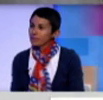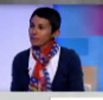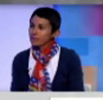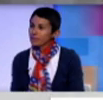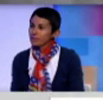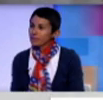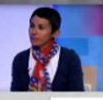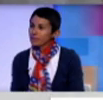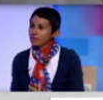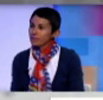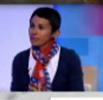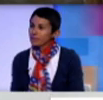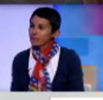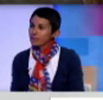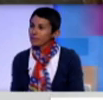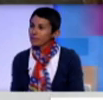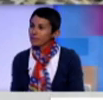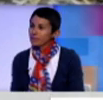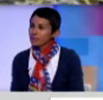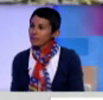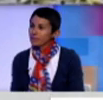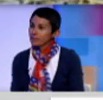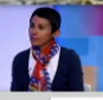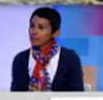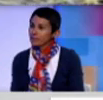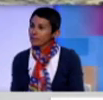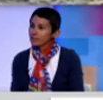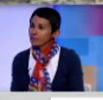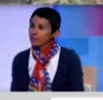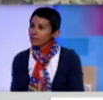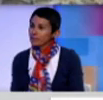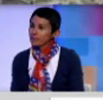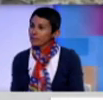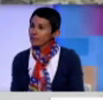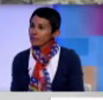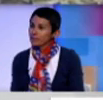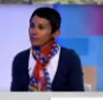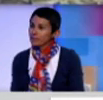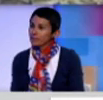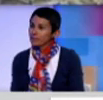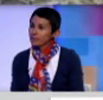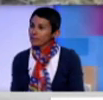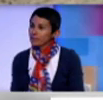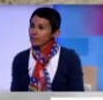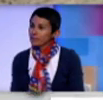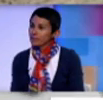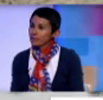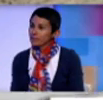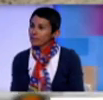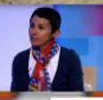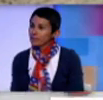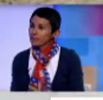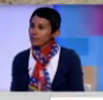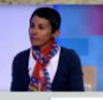pero ahí está, siguiendo todas las recomendaciones sanitarias. Sí, efectivamente, nosotros estamos abiertos al público con las